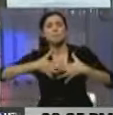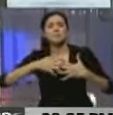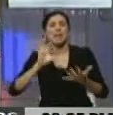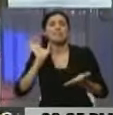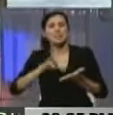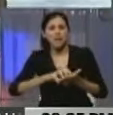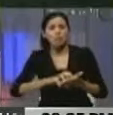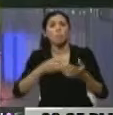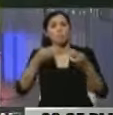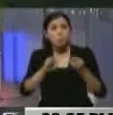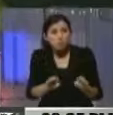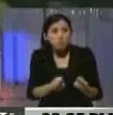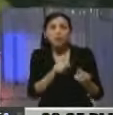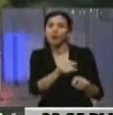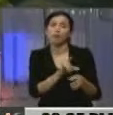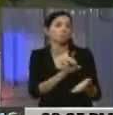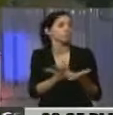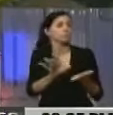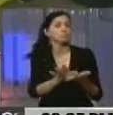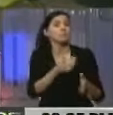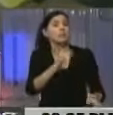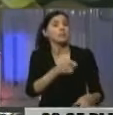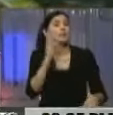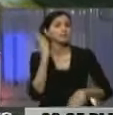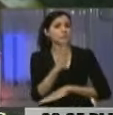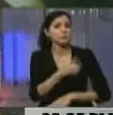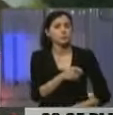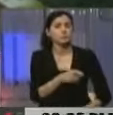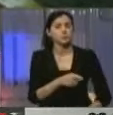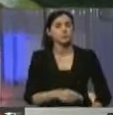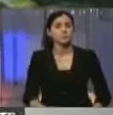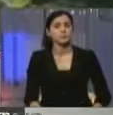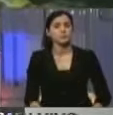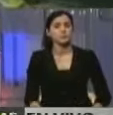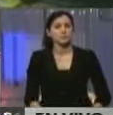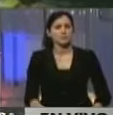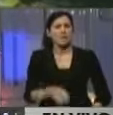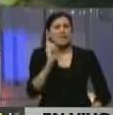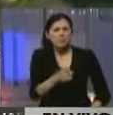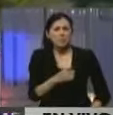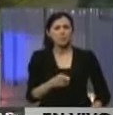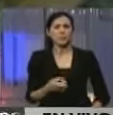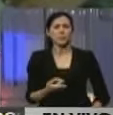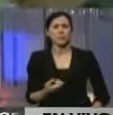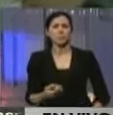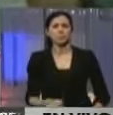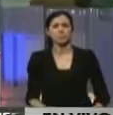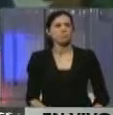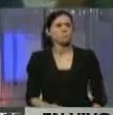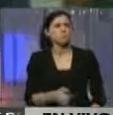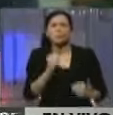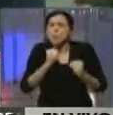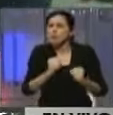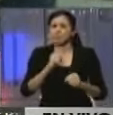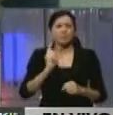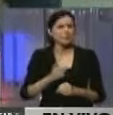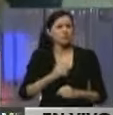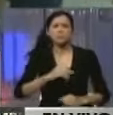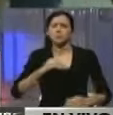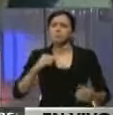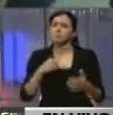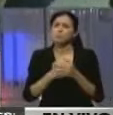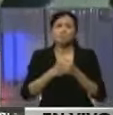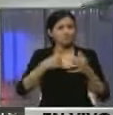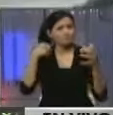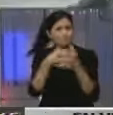socialistas, de empresas públicas, tienen que pagarlo. Es más, debemos tener más exigencia y mano dura y mano